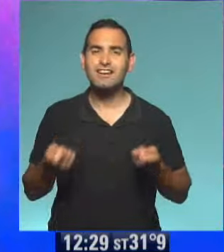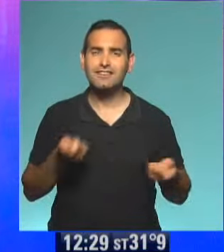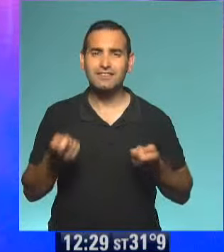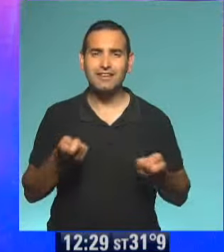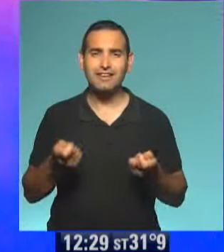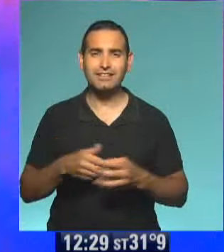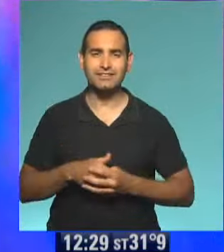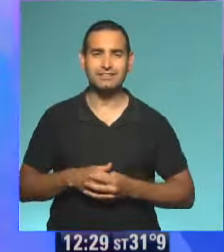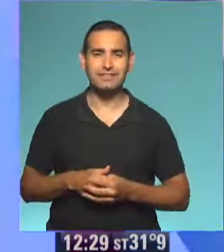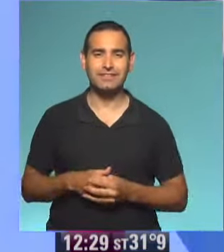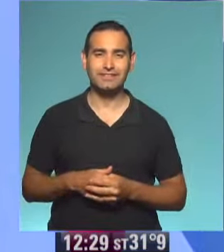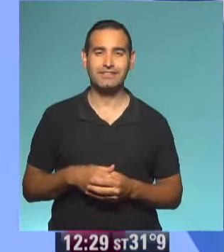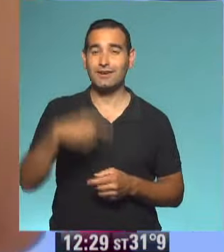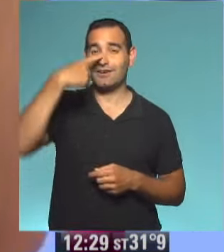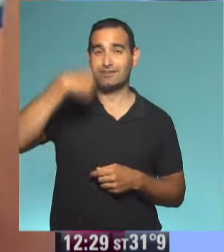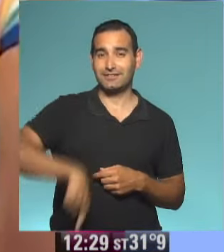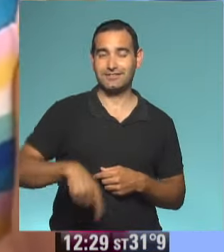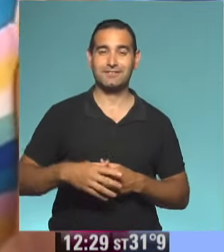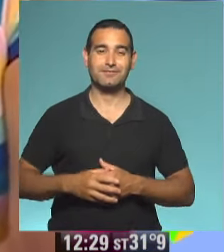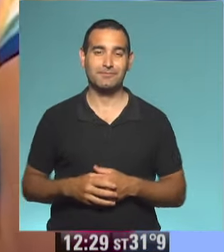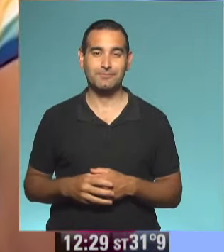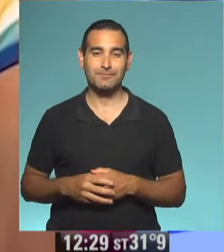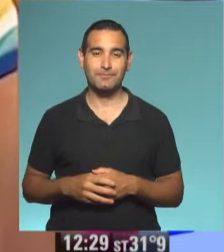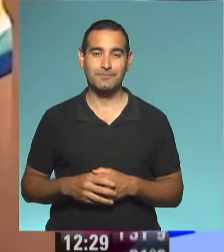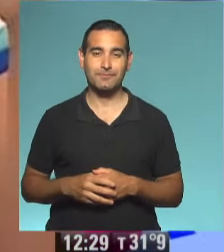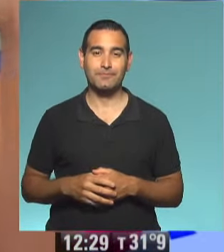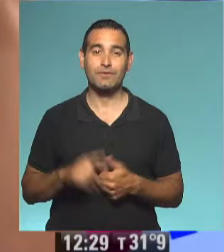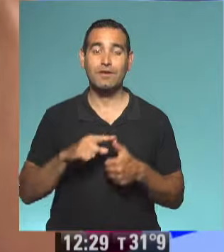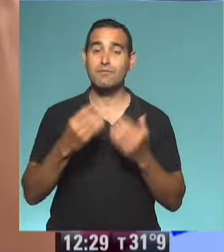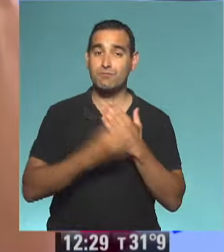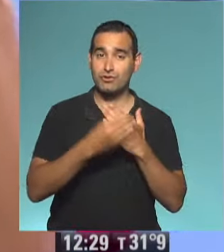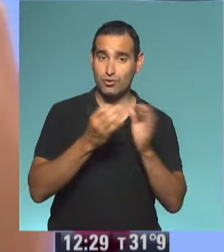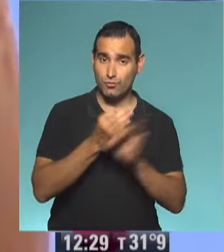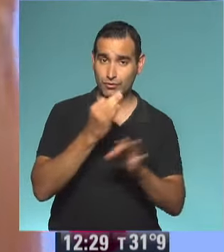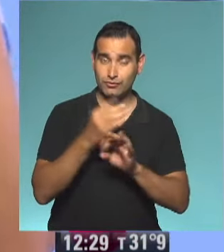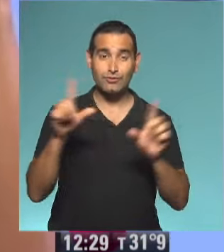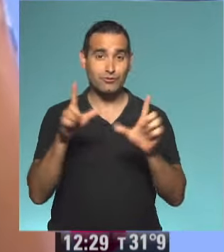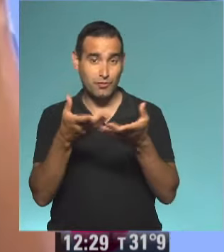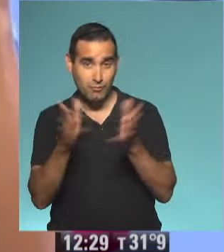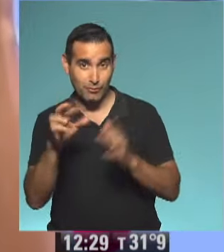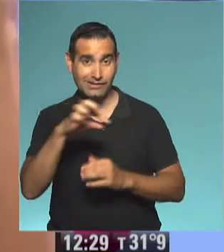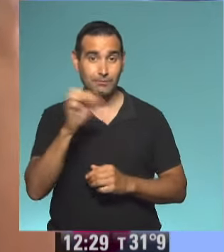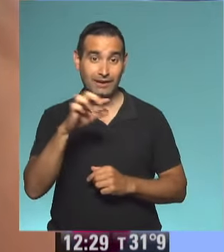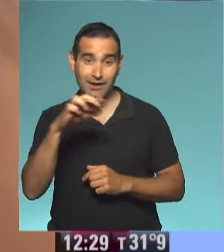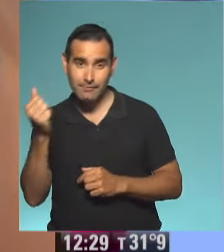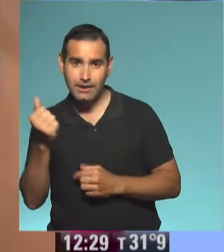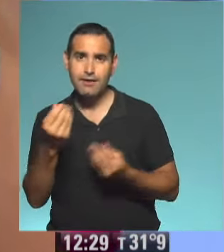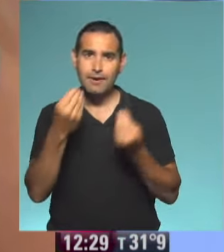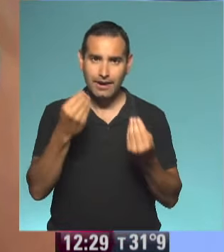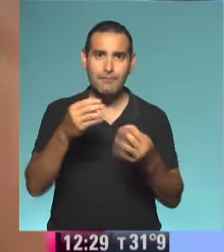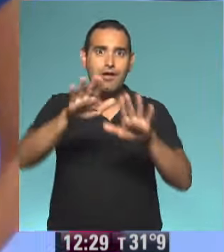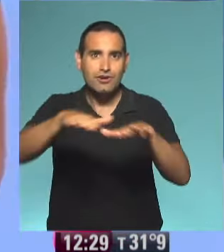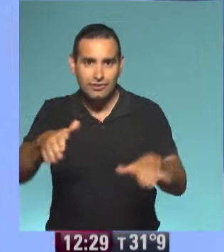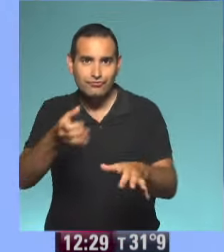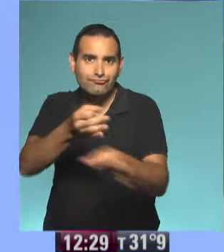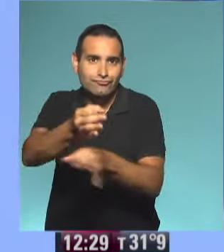rapazo final. ¡Claro que sí! El Ministerio de Educación, sí. la televisión pública sí. y Paca Paca sí. es para acercar a los chicos a la